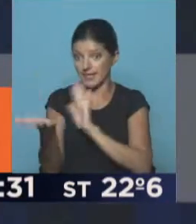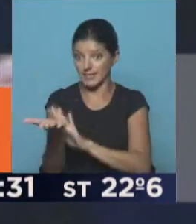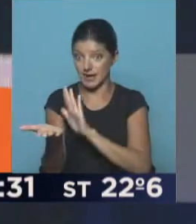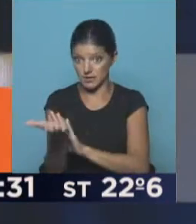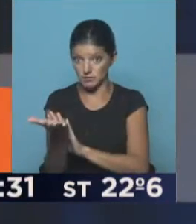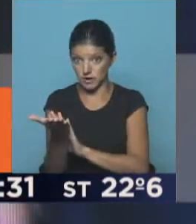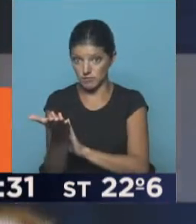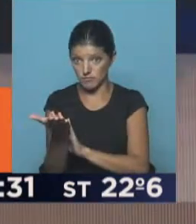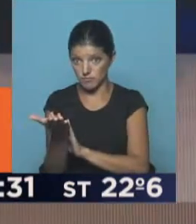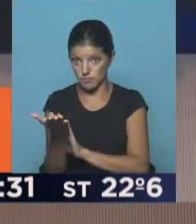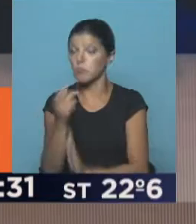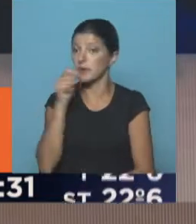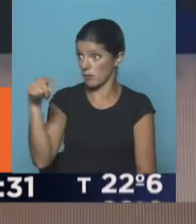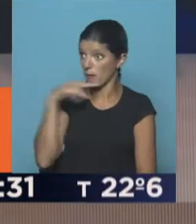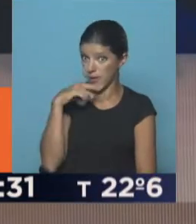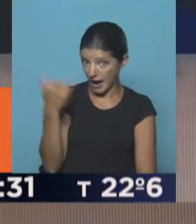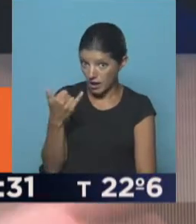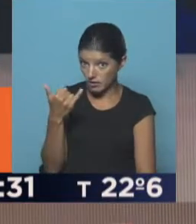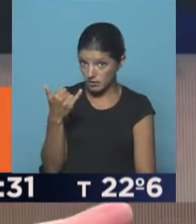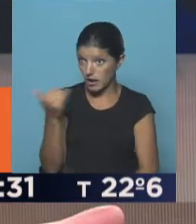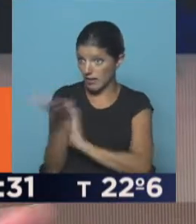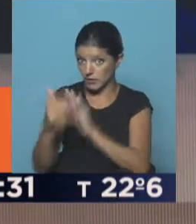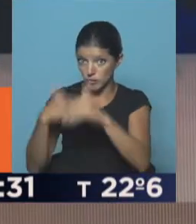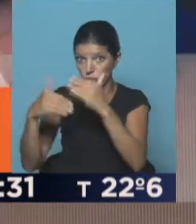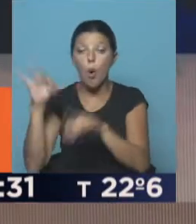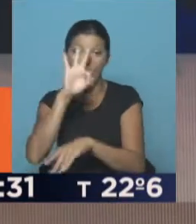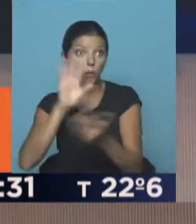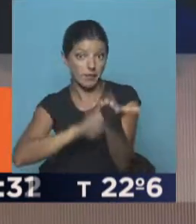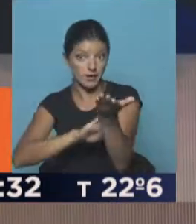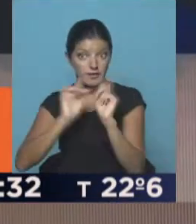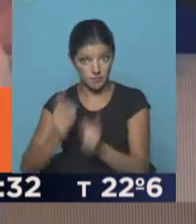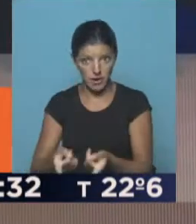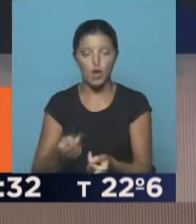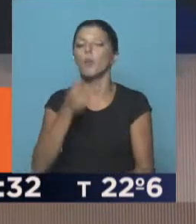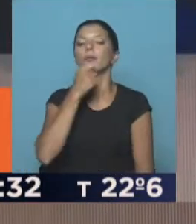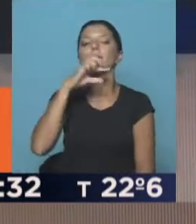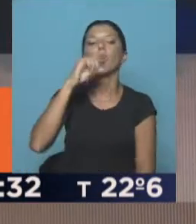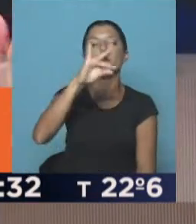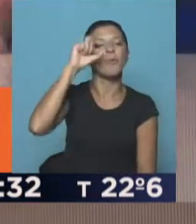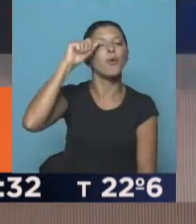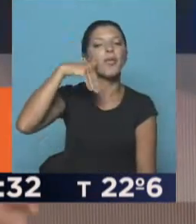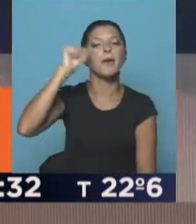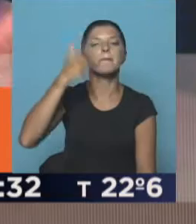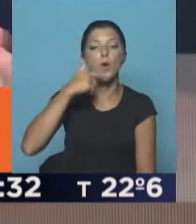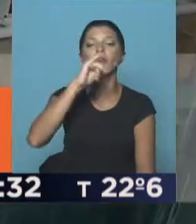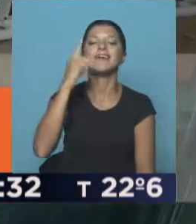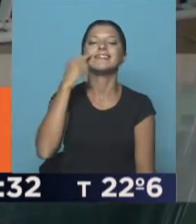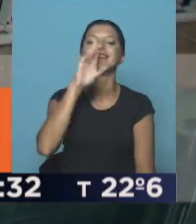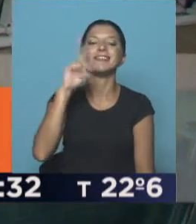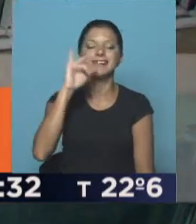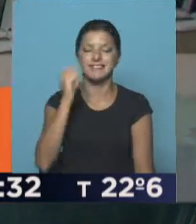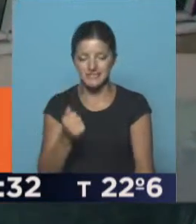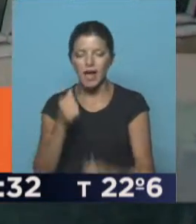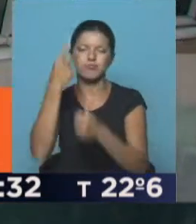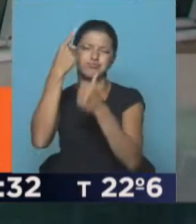algunos casos, incluso en Alemania, donde hay un ascenso, puede ser por izquierda también, el ascenso de Podemos, el ascenso de Syriza, el gobierno de Portugal, del cual se habla